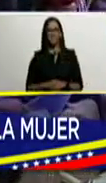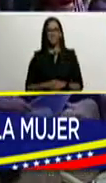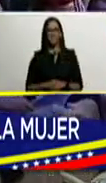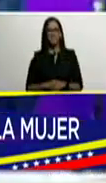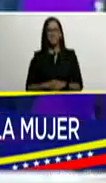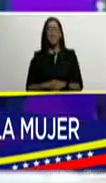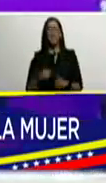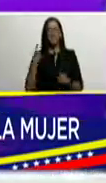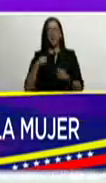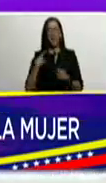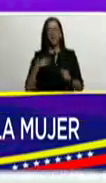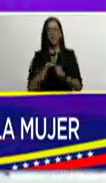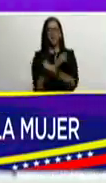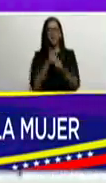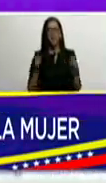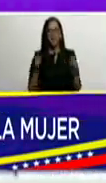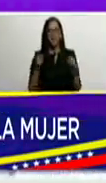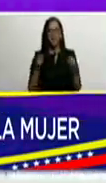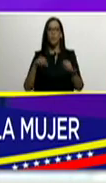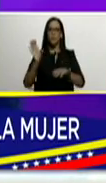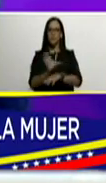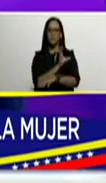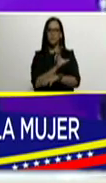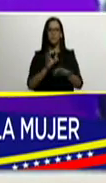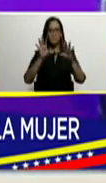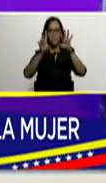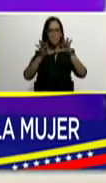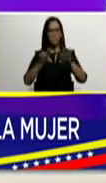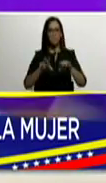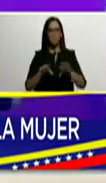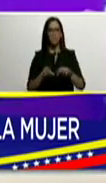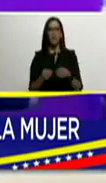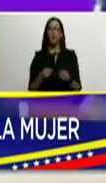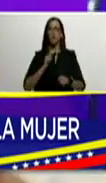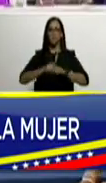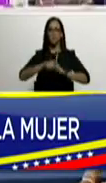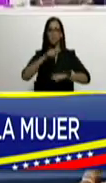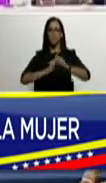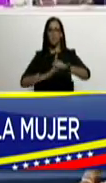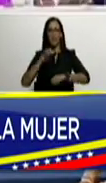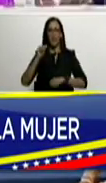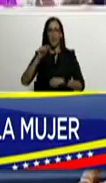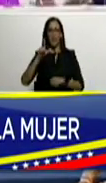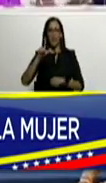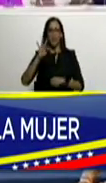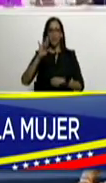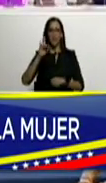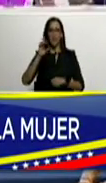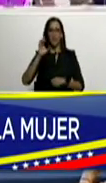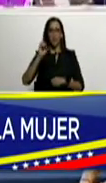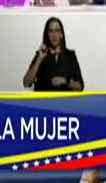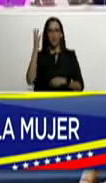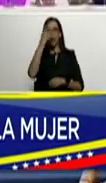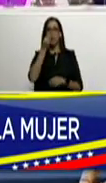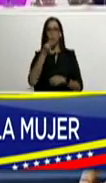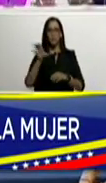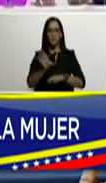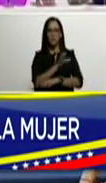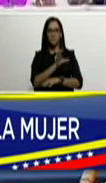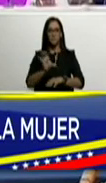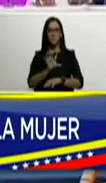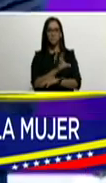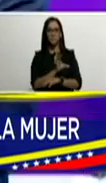Y vamos a terminar con una pieza compuesta por un gran gaitero, Alfredo Sánchez. Hermosa pieza